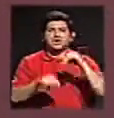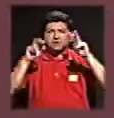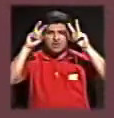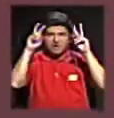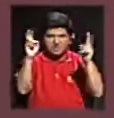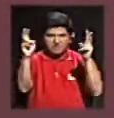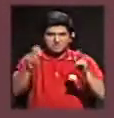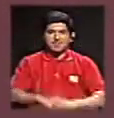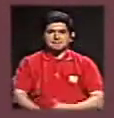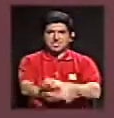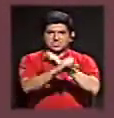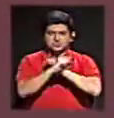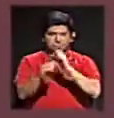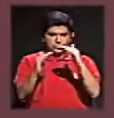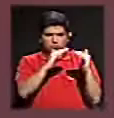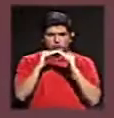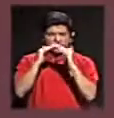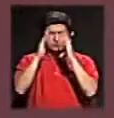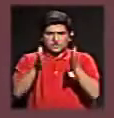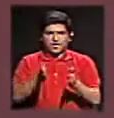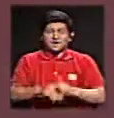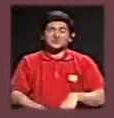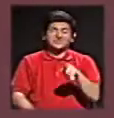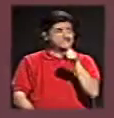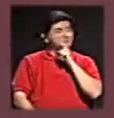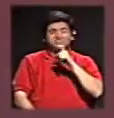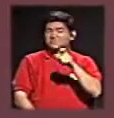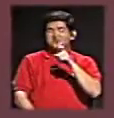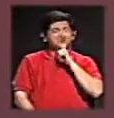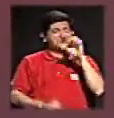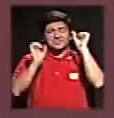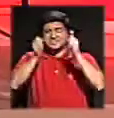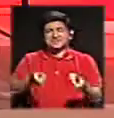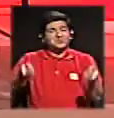materia de seguridad ciudadana, y esto difícilmente se